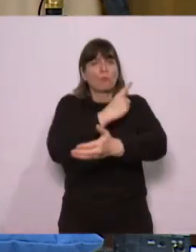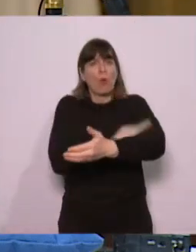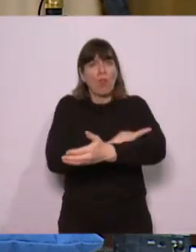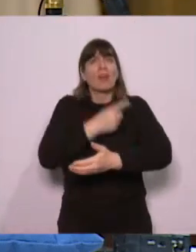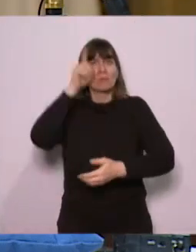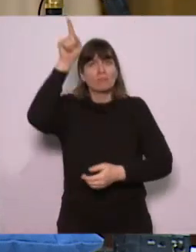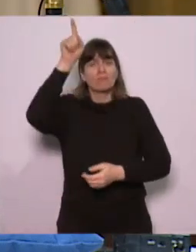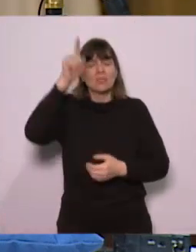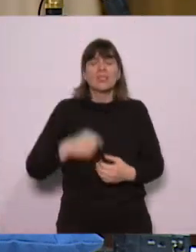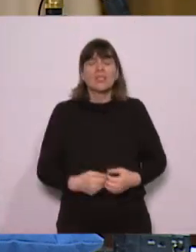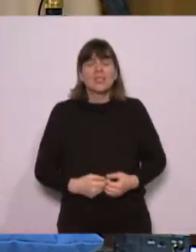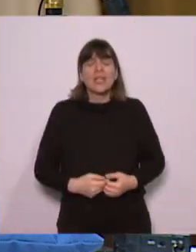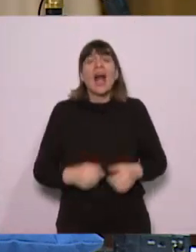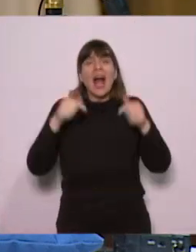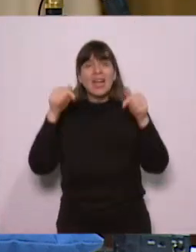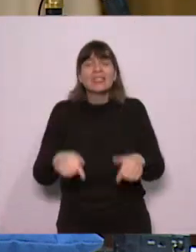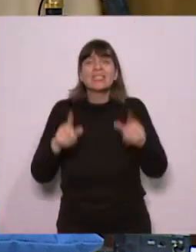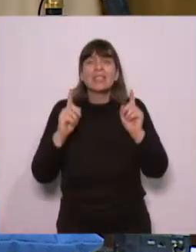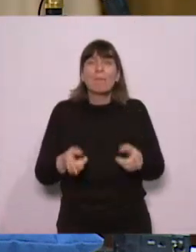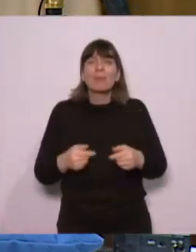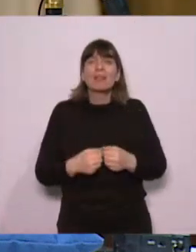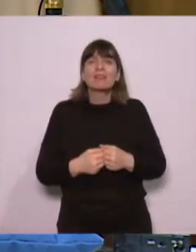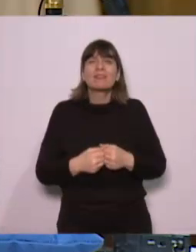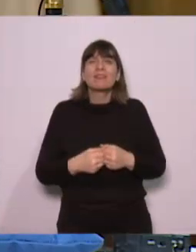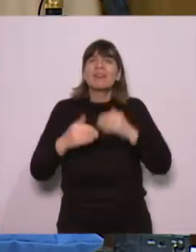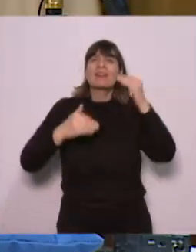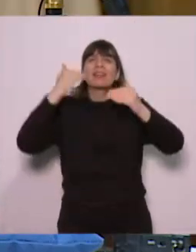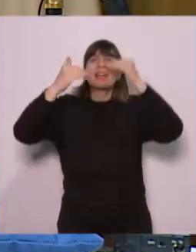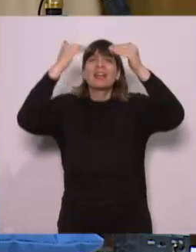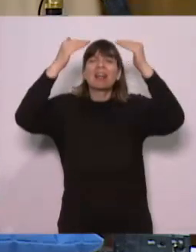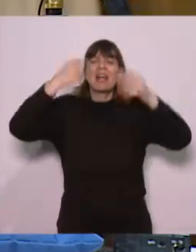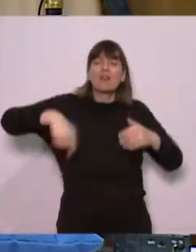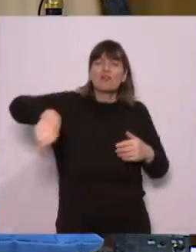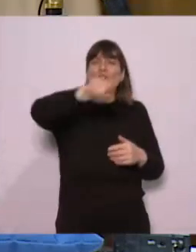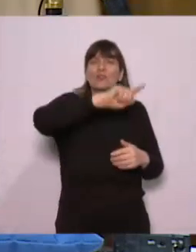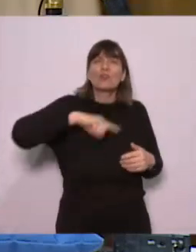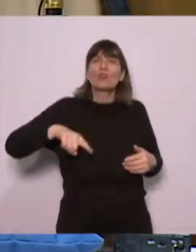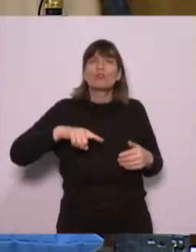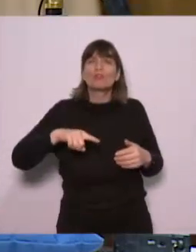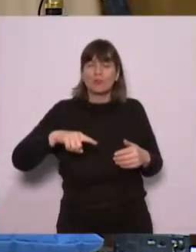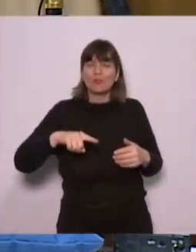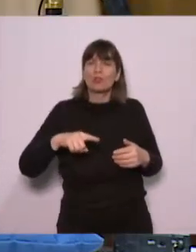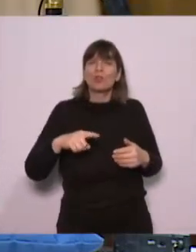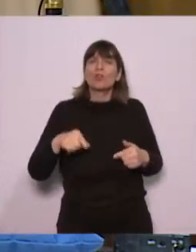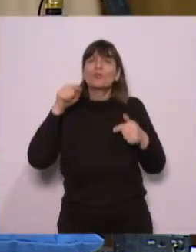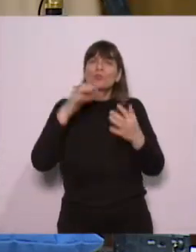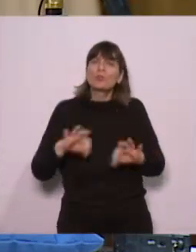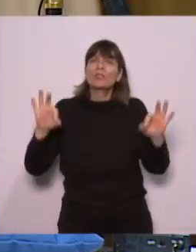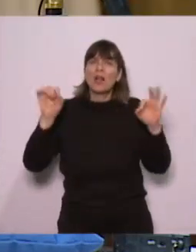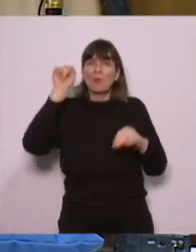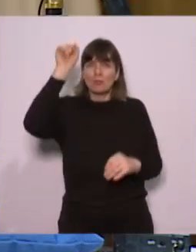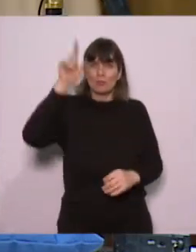divino, así también hagan crecer en nosotros los efectos de su